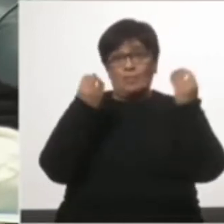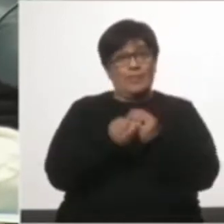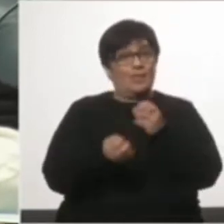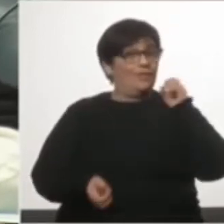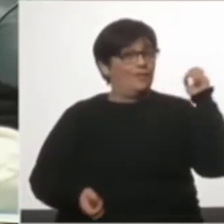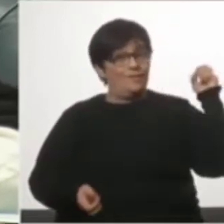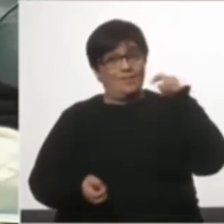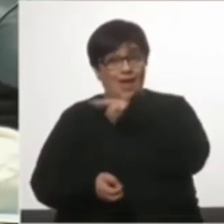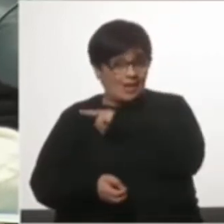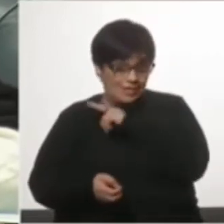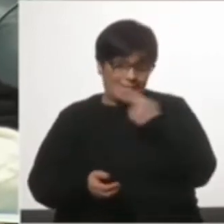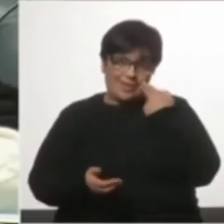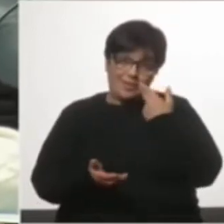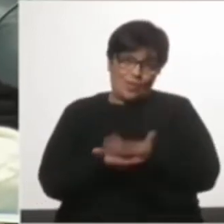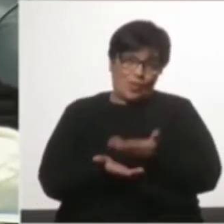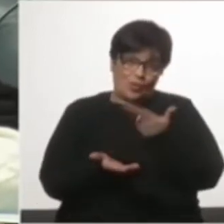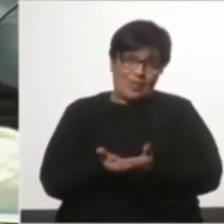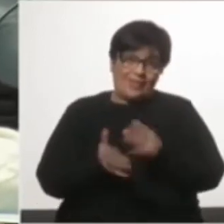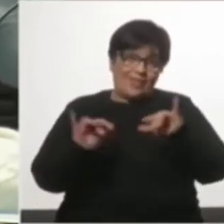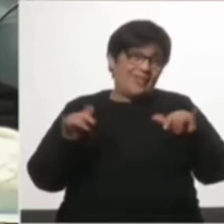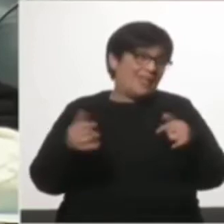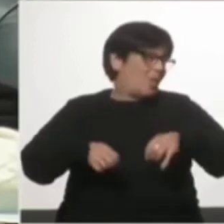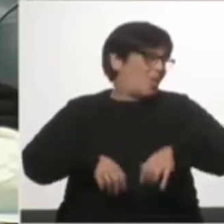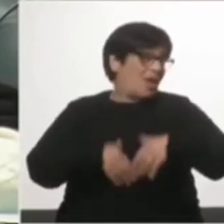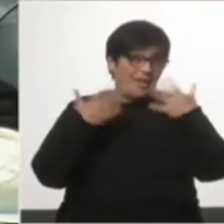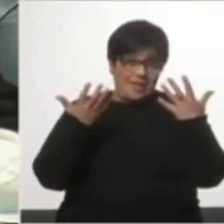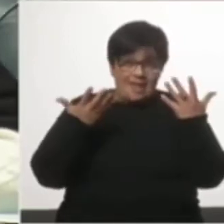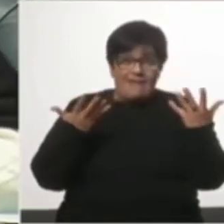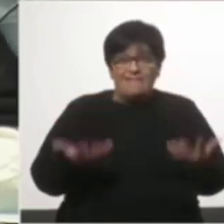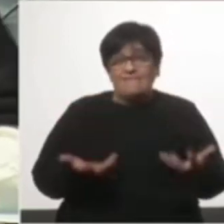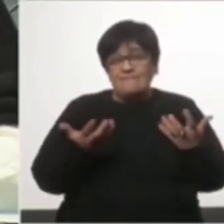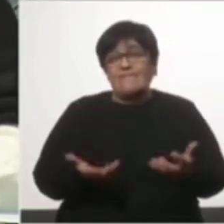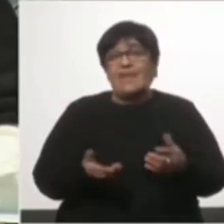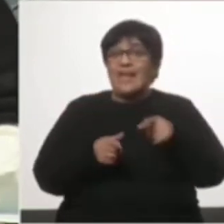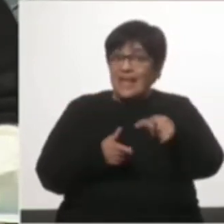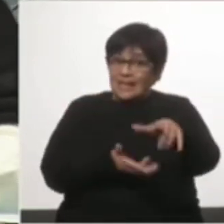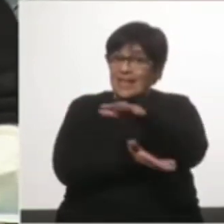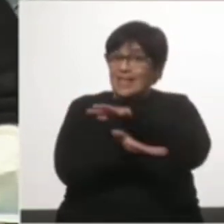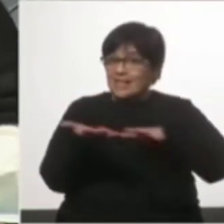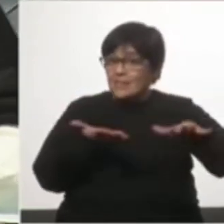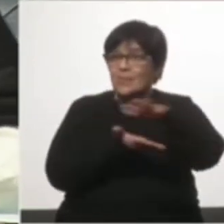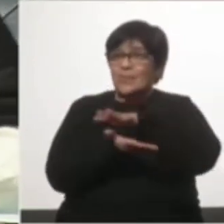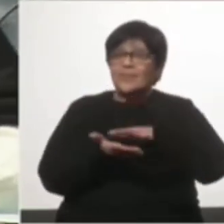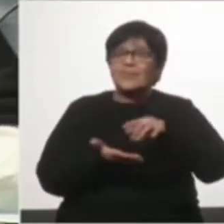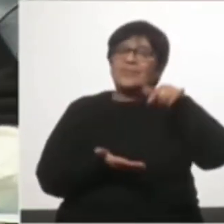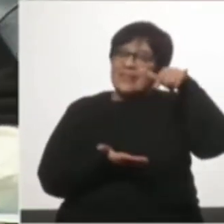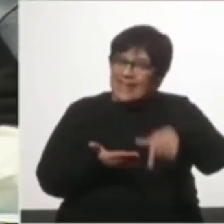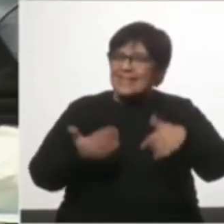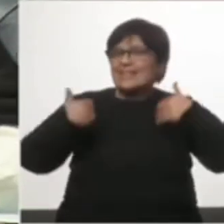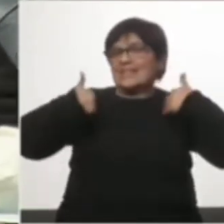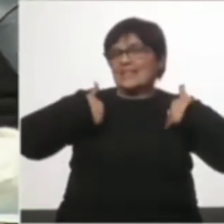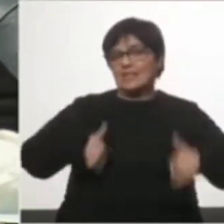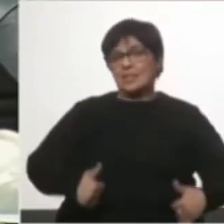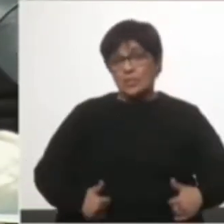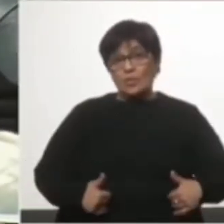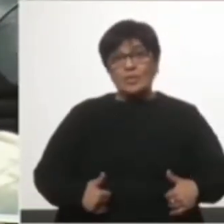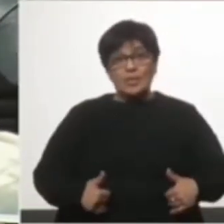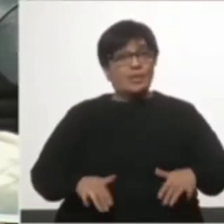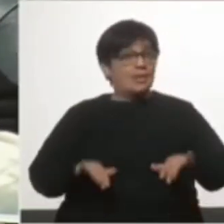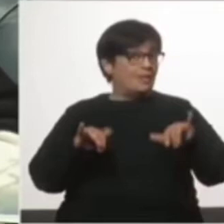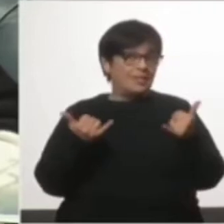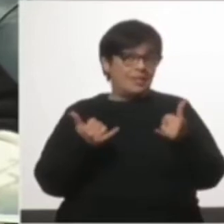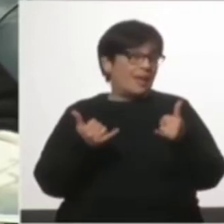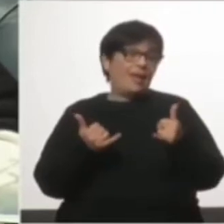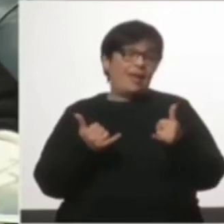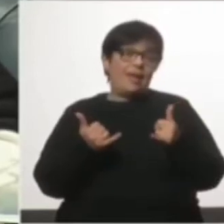falsedad y comprobado por el que lo quiera comprobar. Y esta circunstancia y estas actitudes han coartado